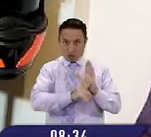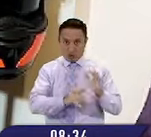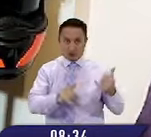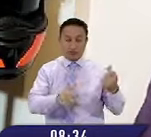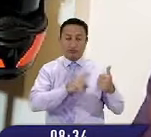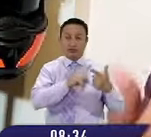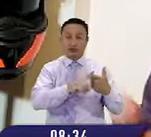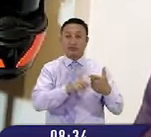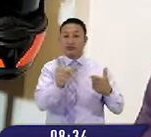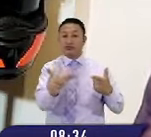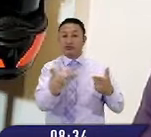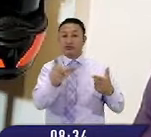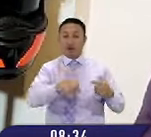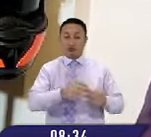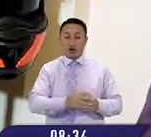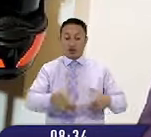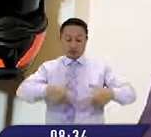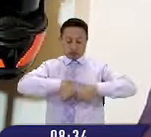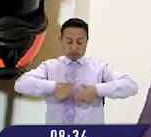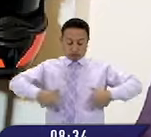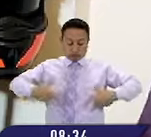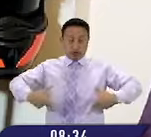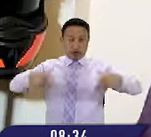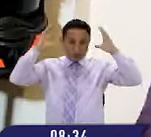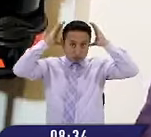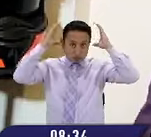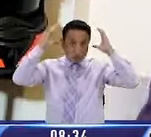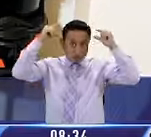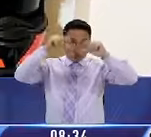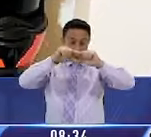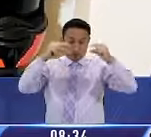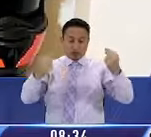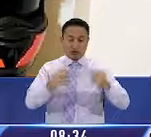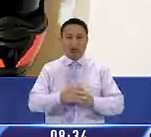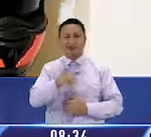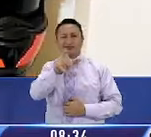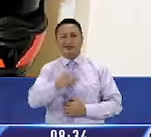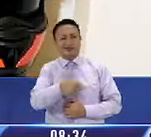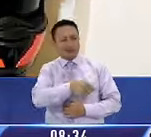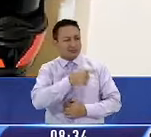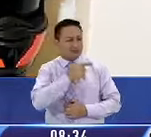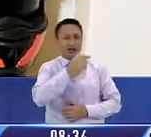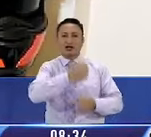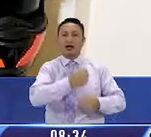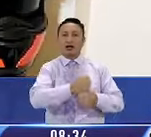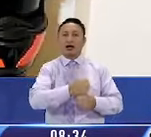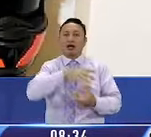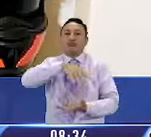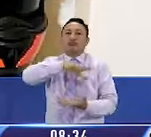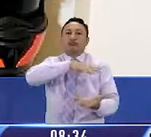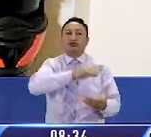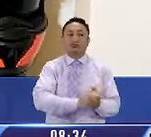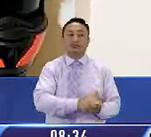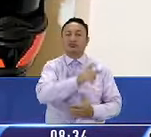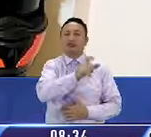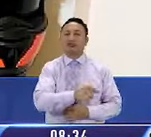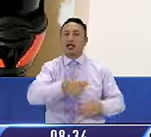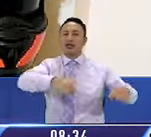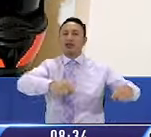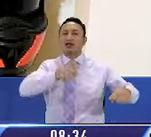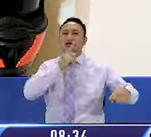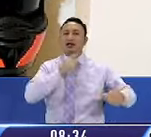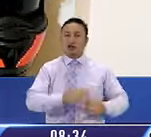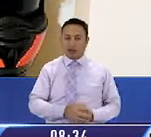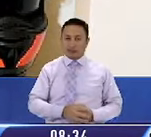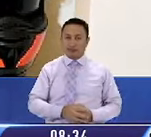en credenciales y en adhesivos para la motocicleta para saber quién hace delivery, quién es el conductor de esa motocicleta